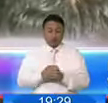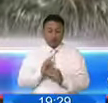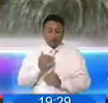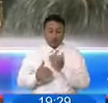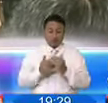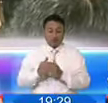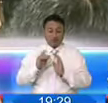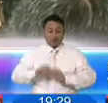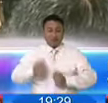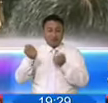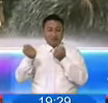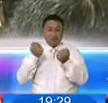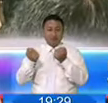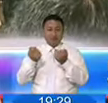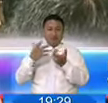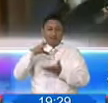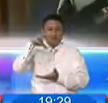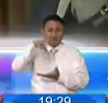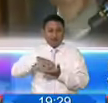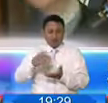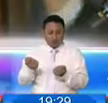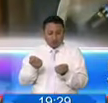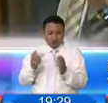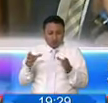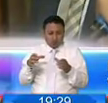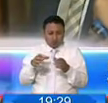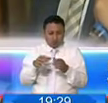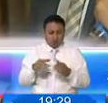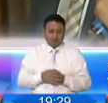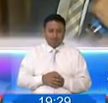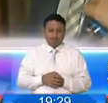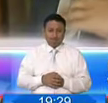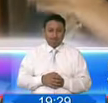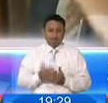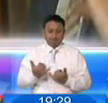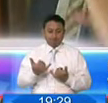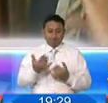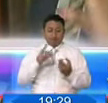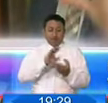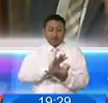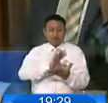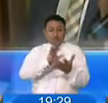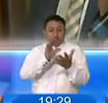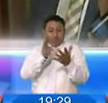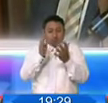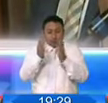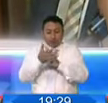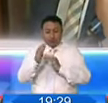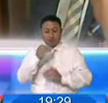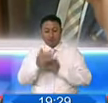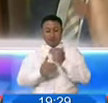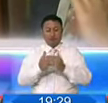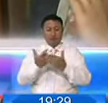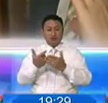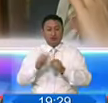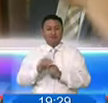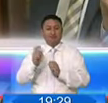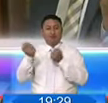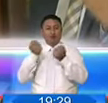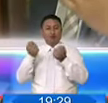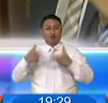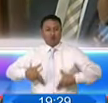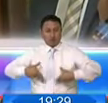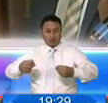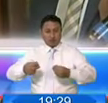proceso de optimización del tamaño del estado existe una transición ordenada hacia este proceso de optimización y a una